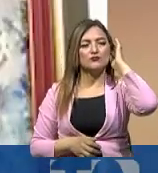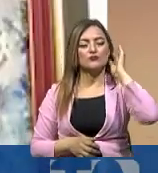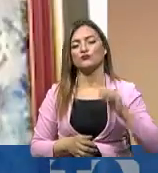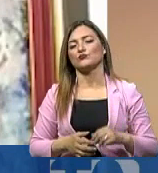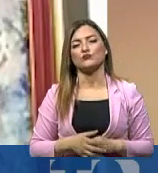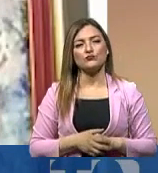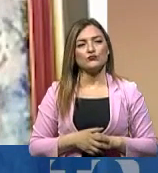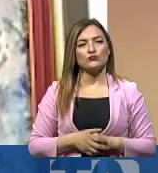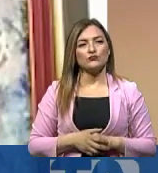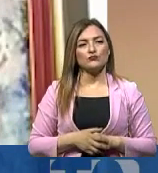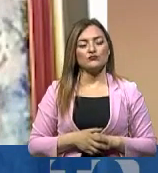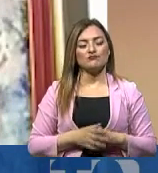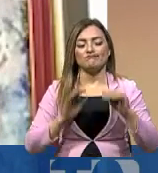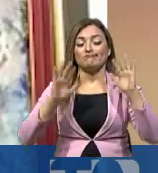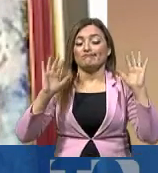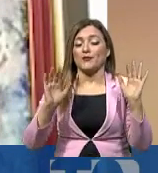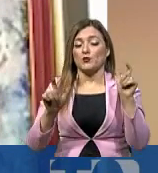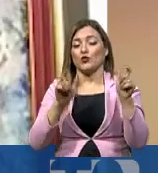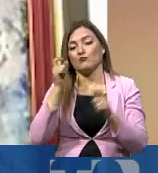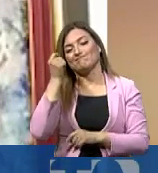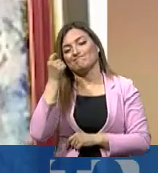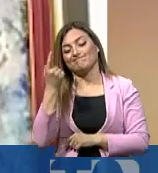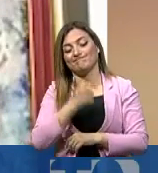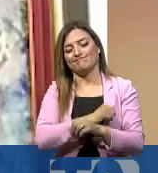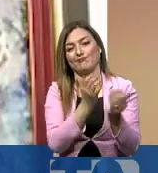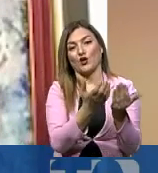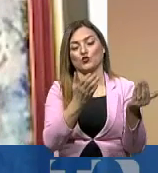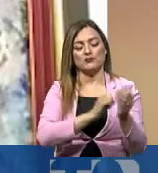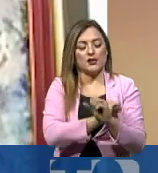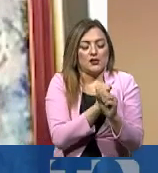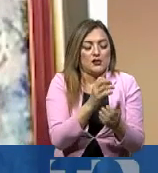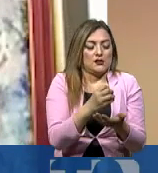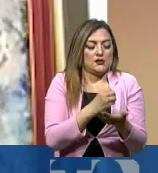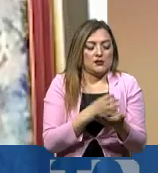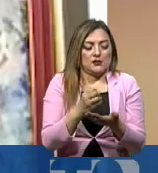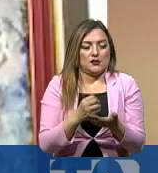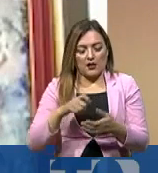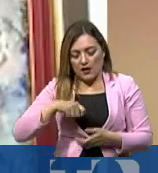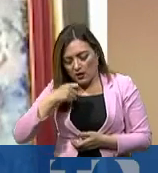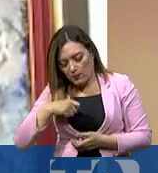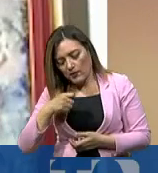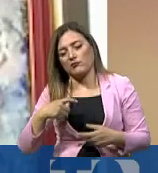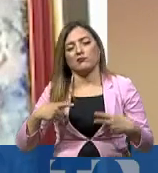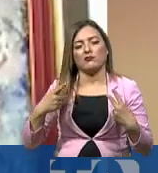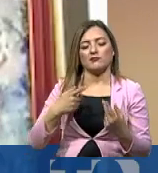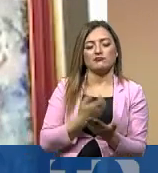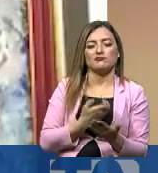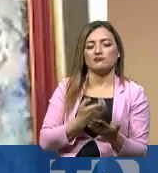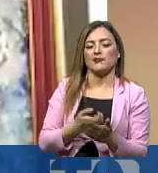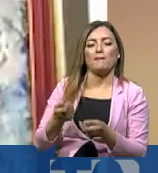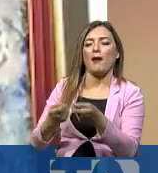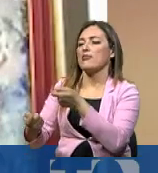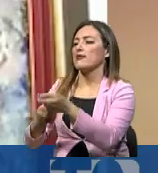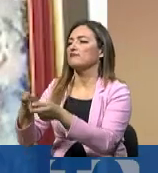que es amanecer comer vivir en estos botaderos tan grandes y de ahí tener que sacar